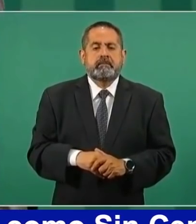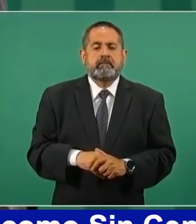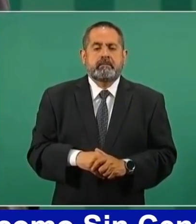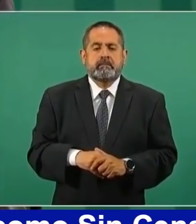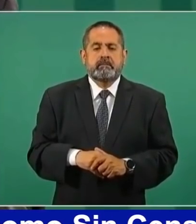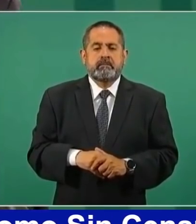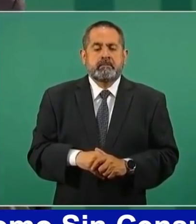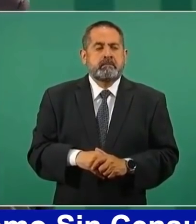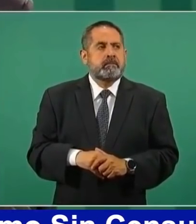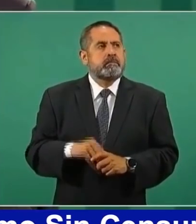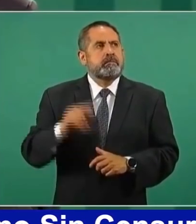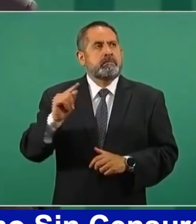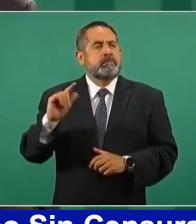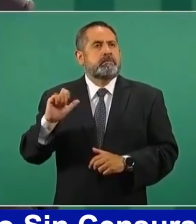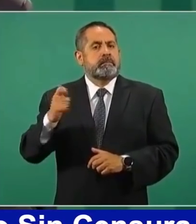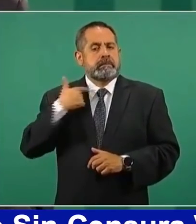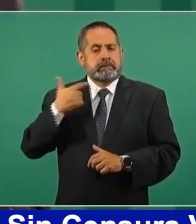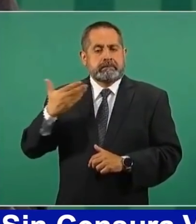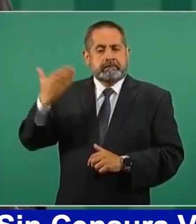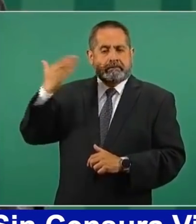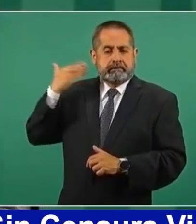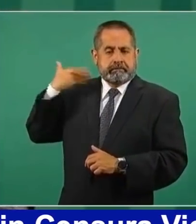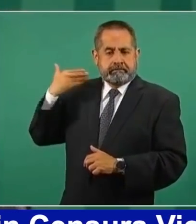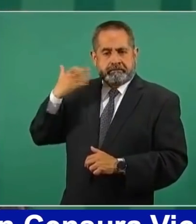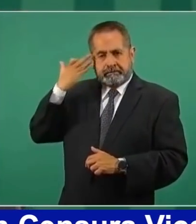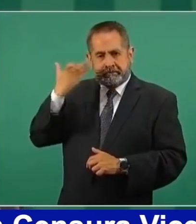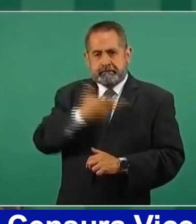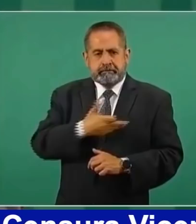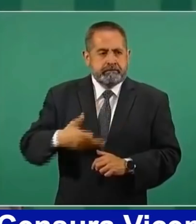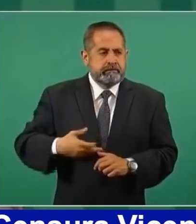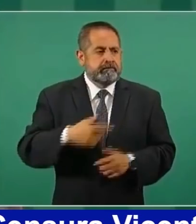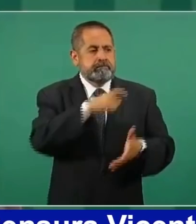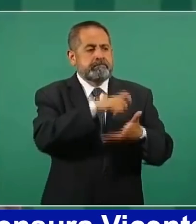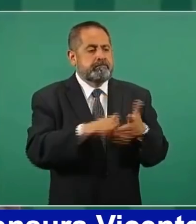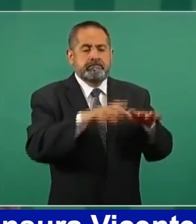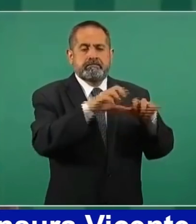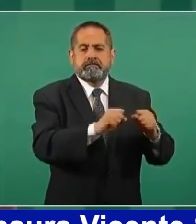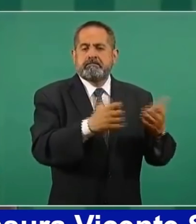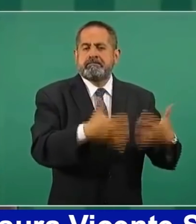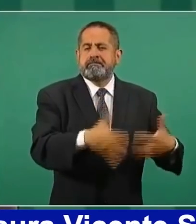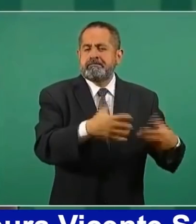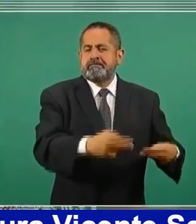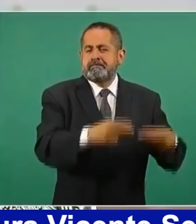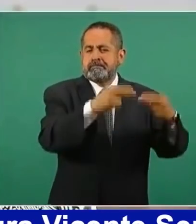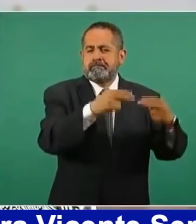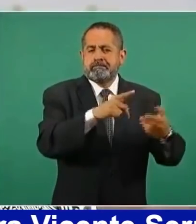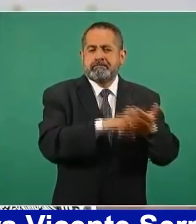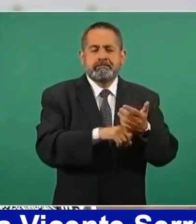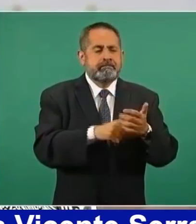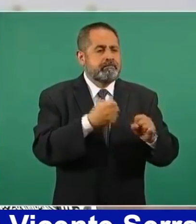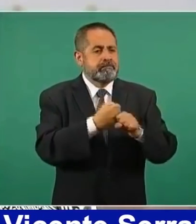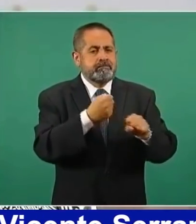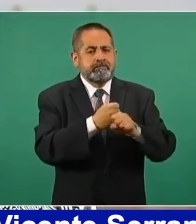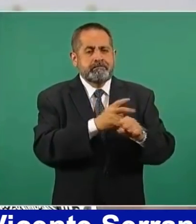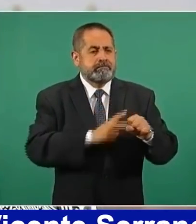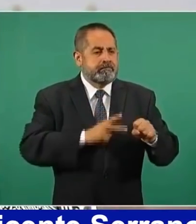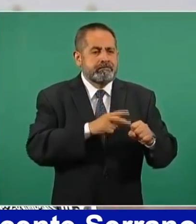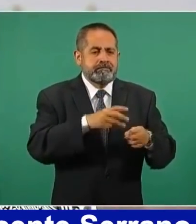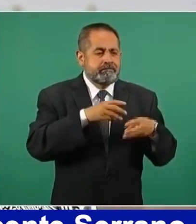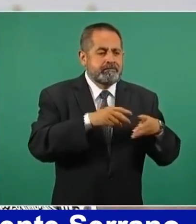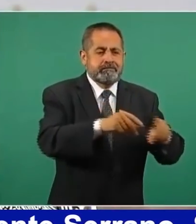Se adquirieron en el sexenio pasado las plantas de fertilizantes. Ah,